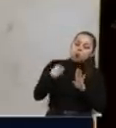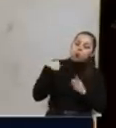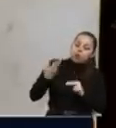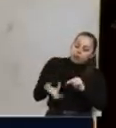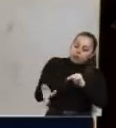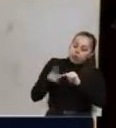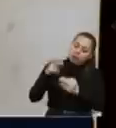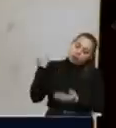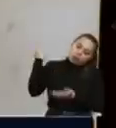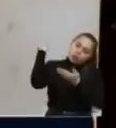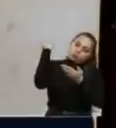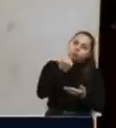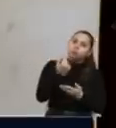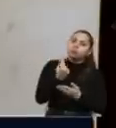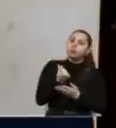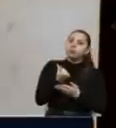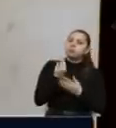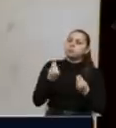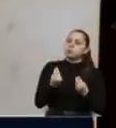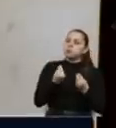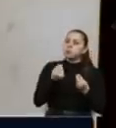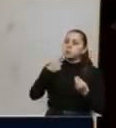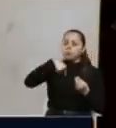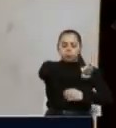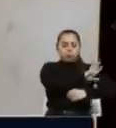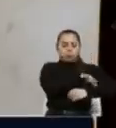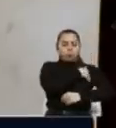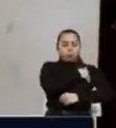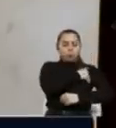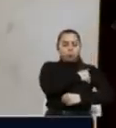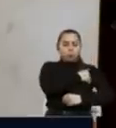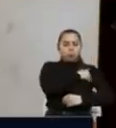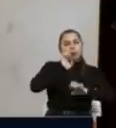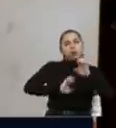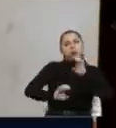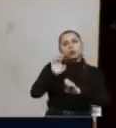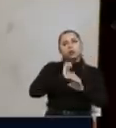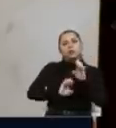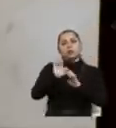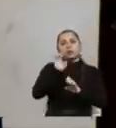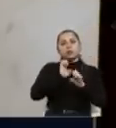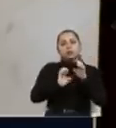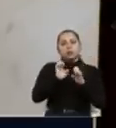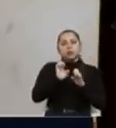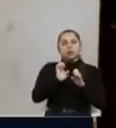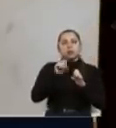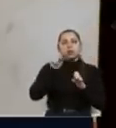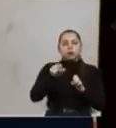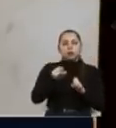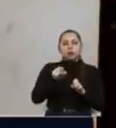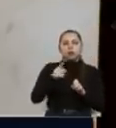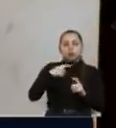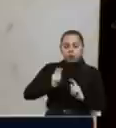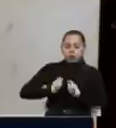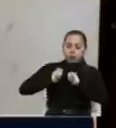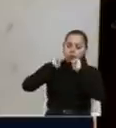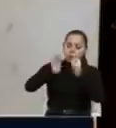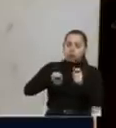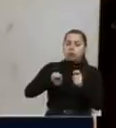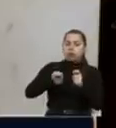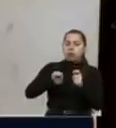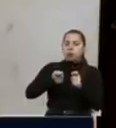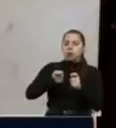presupuestal para el Ministerio de Defensa, se han asignado